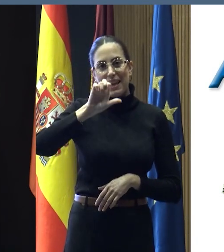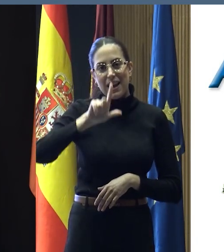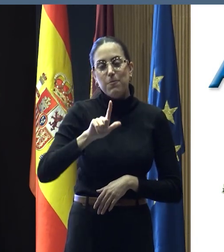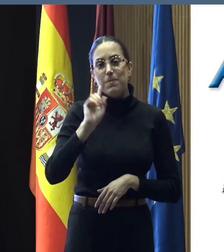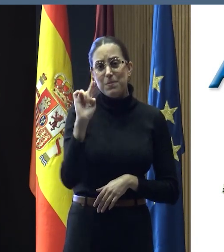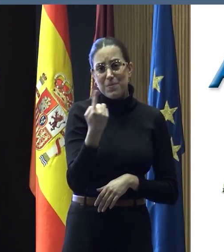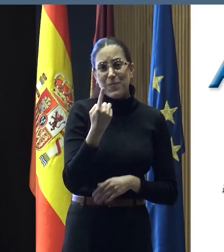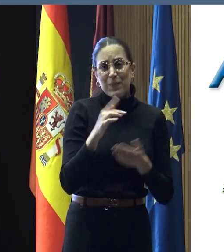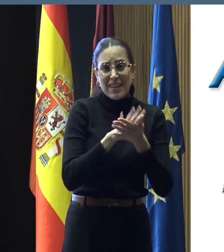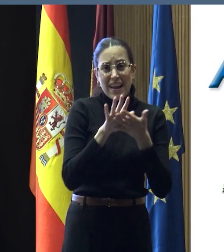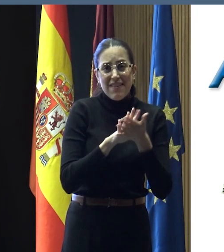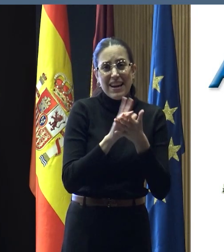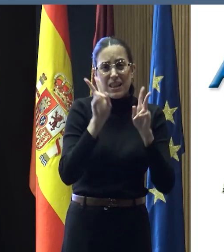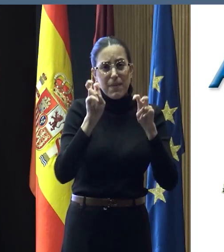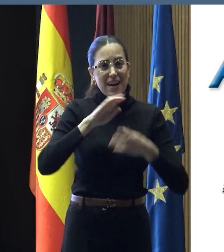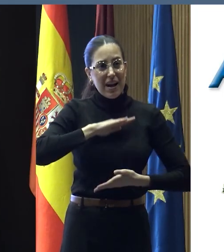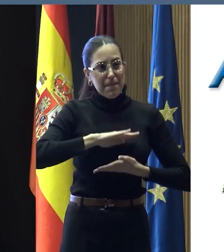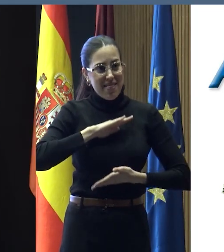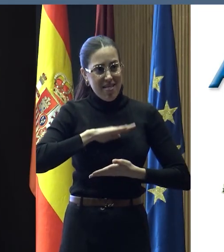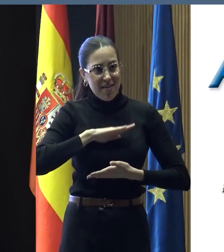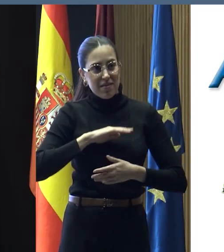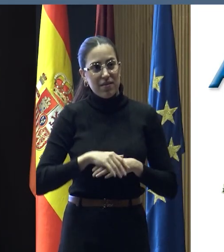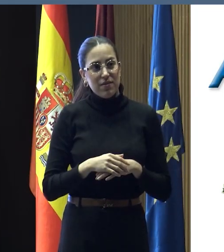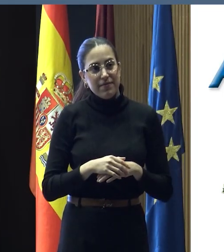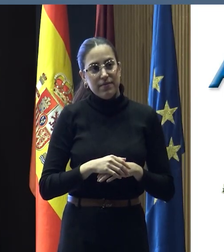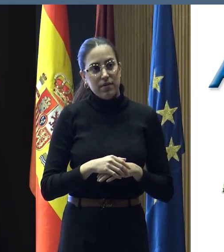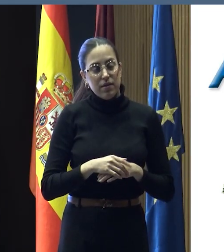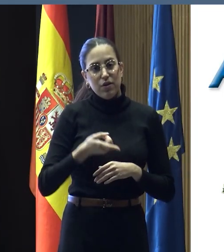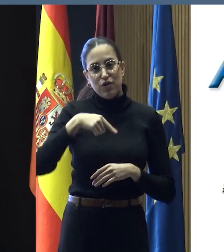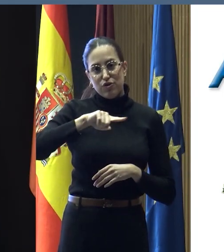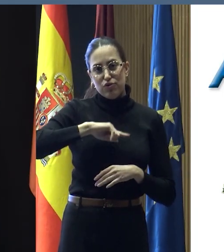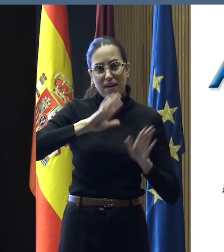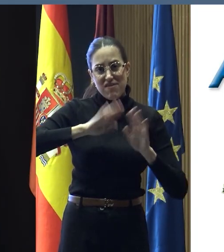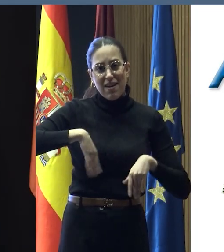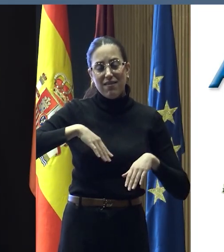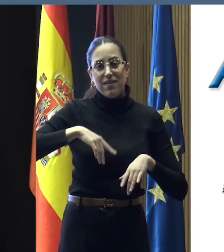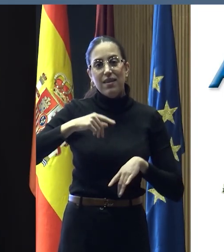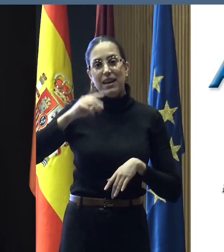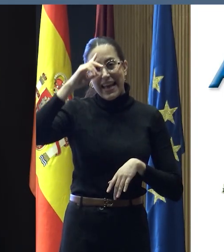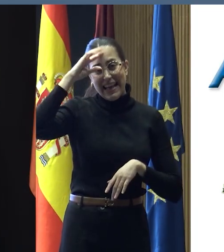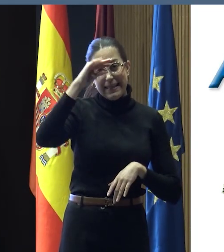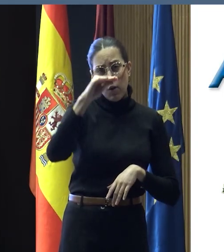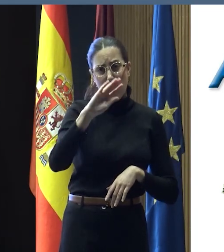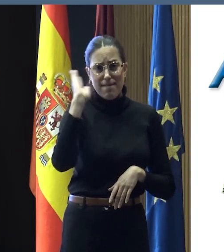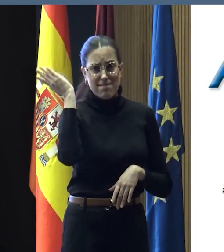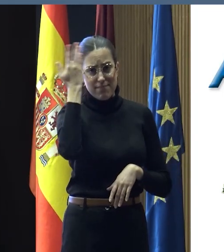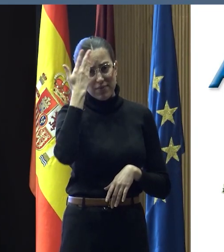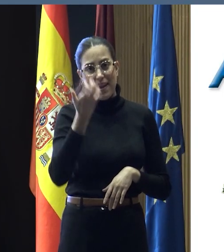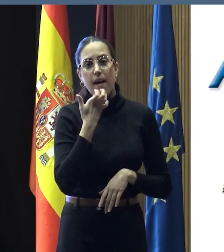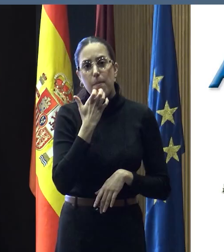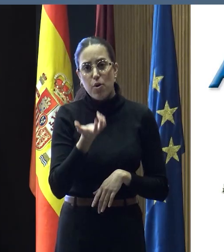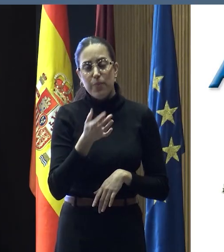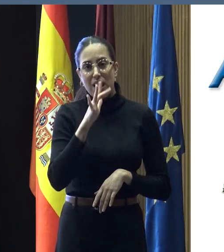hablara sobre una capacidad que es muy dolorosa para nosotros, la intelectual. Y le pongo un ejemplo. Ahora